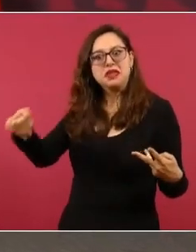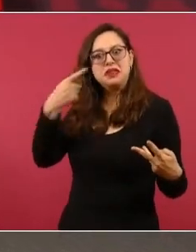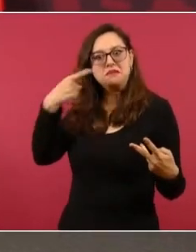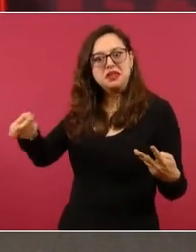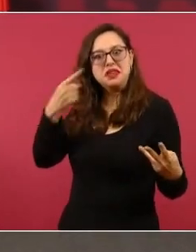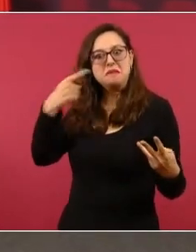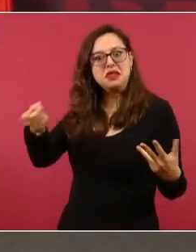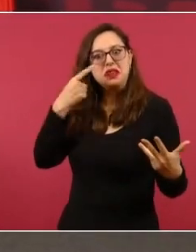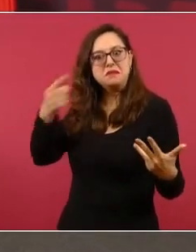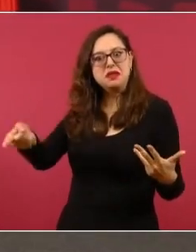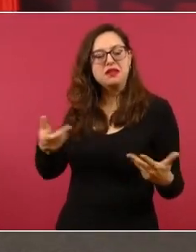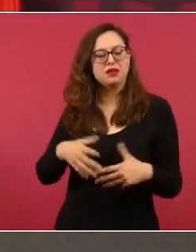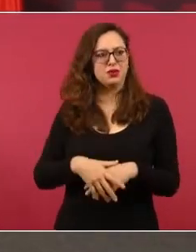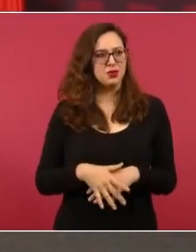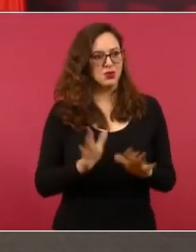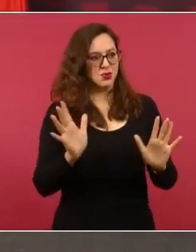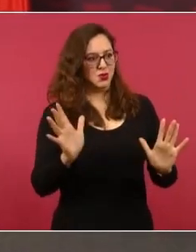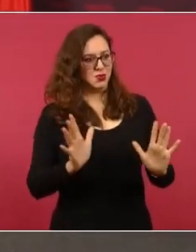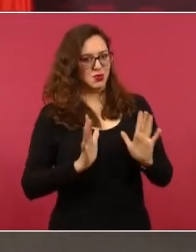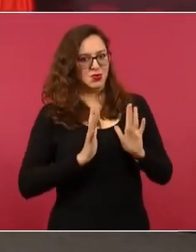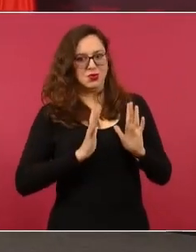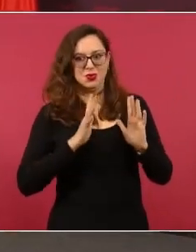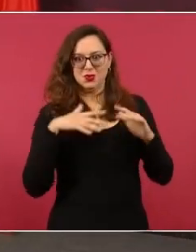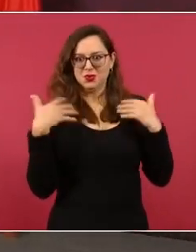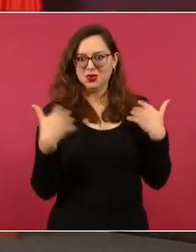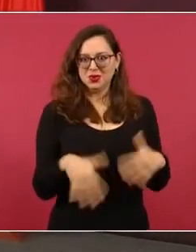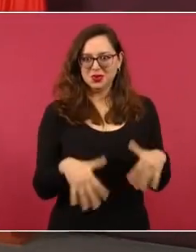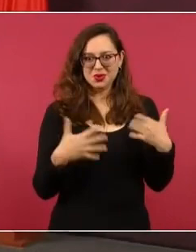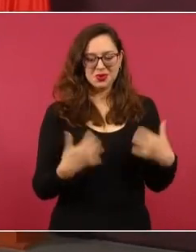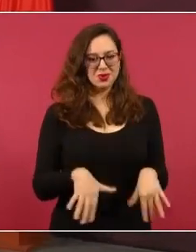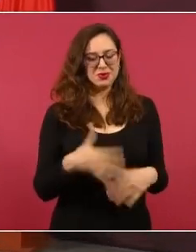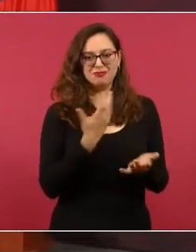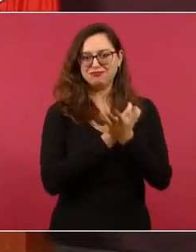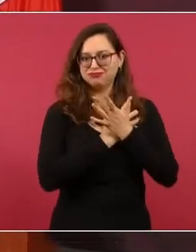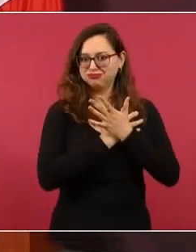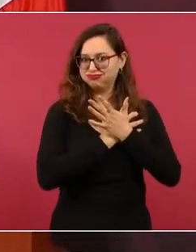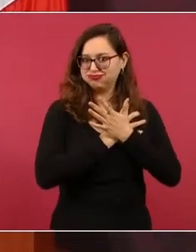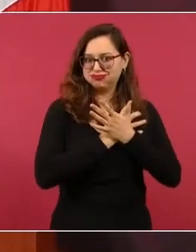que no se veía desde los tiempos de la alarma.